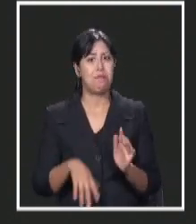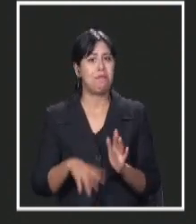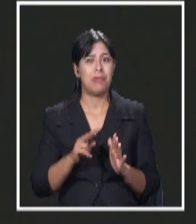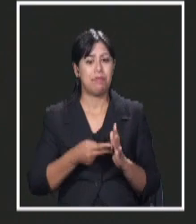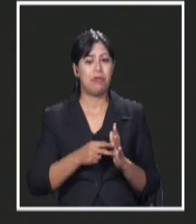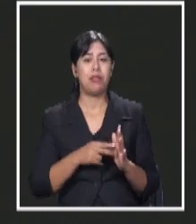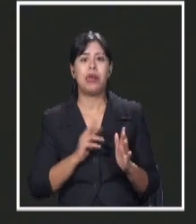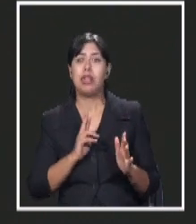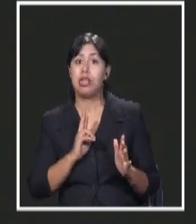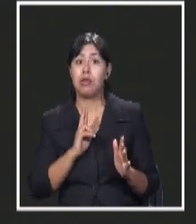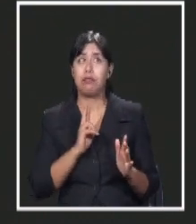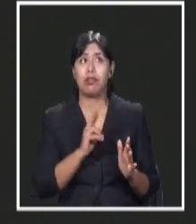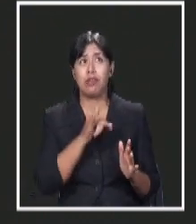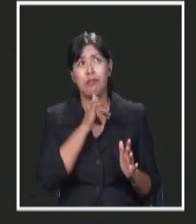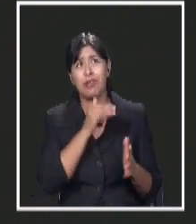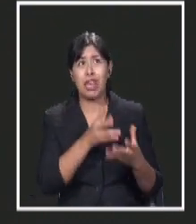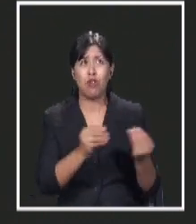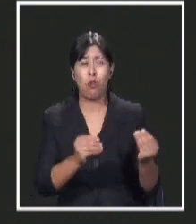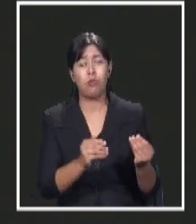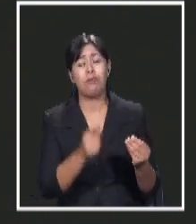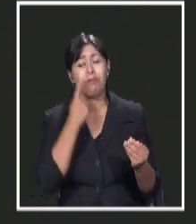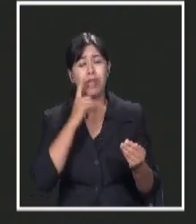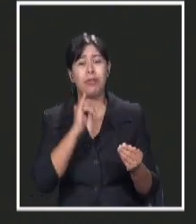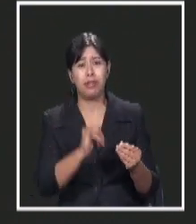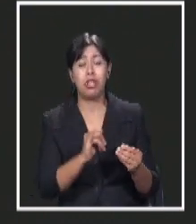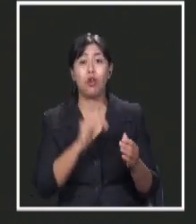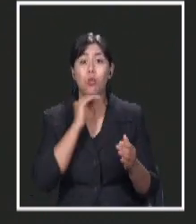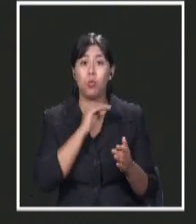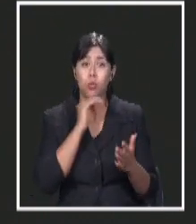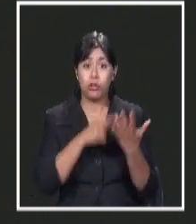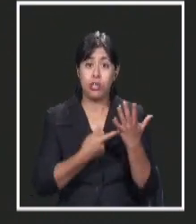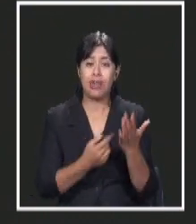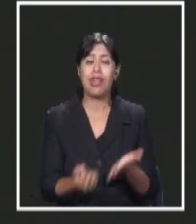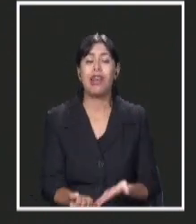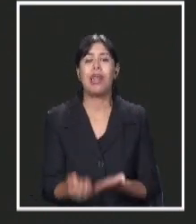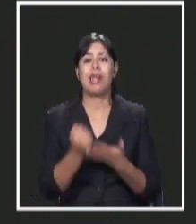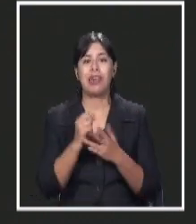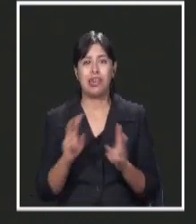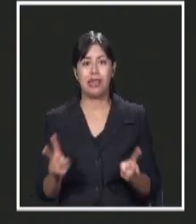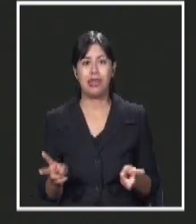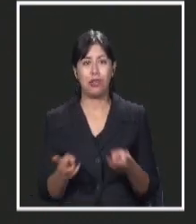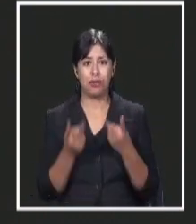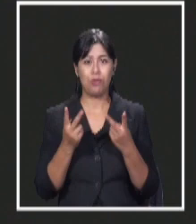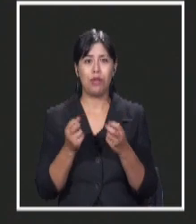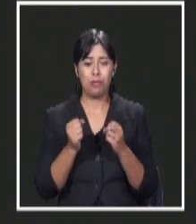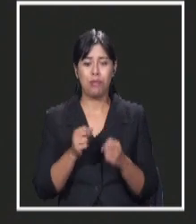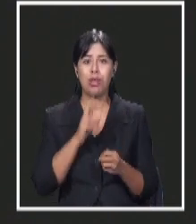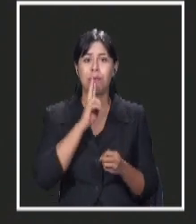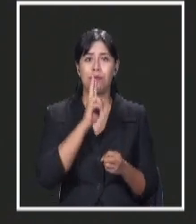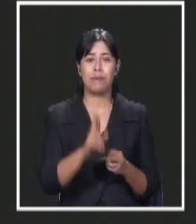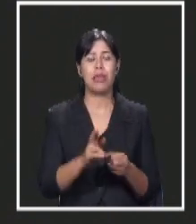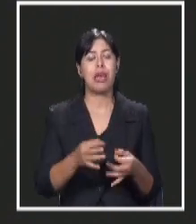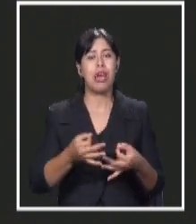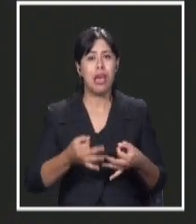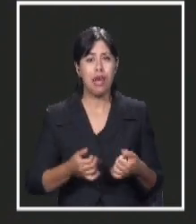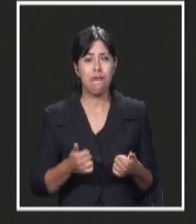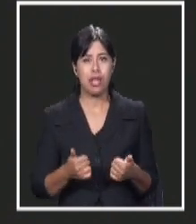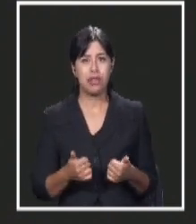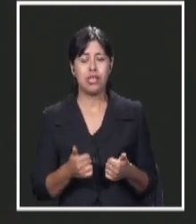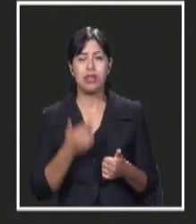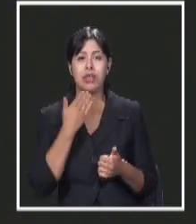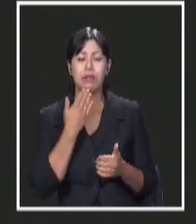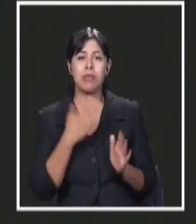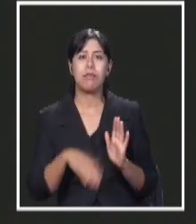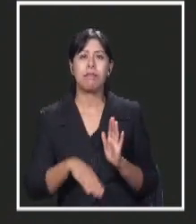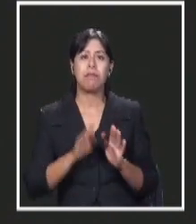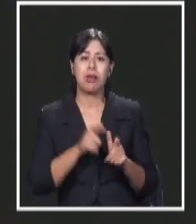pueden, no sé si solucionar, pero claramente que el uso de tecnología puede ayudar a llegar a soluciones más eficientes y mayor